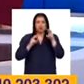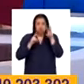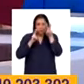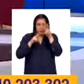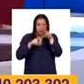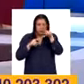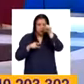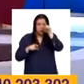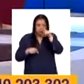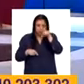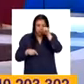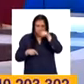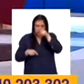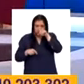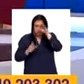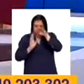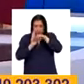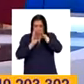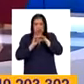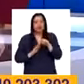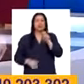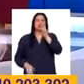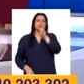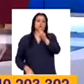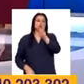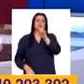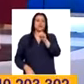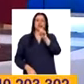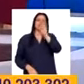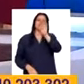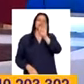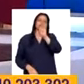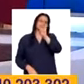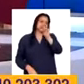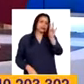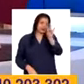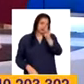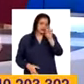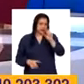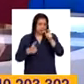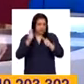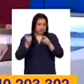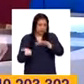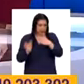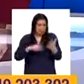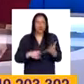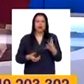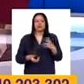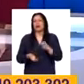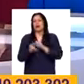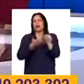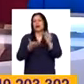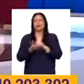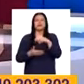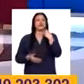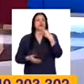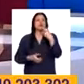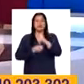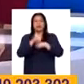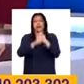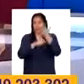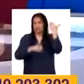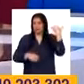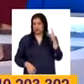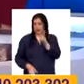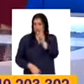momento menor y es el de 2.977 fallecidos en lo que sería el mes de noviembre del 2020. Pero